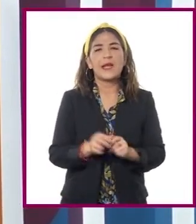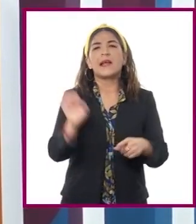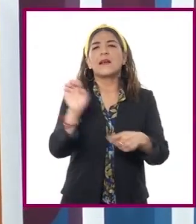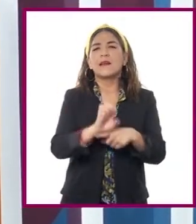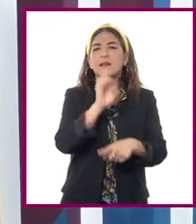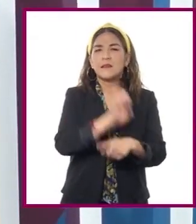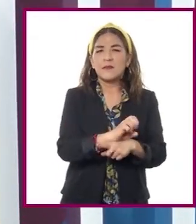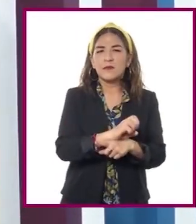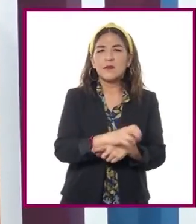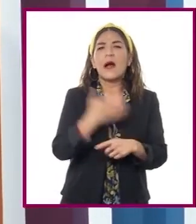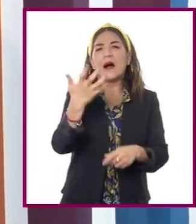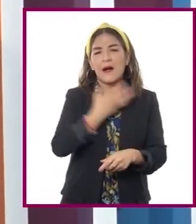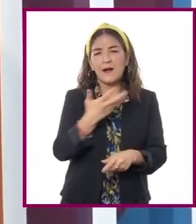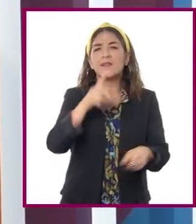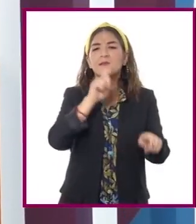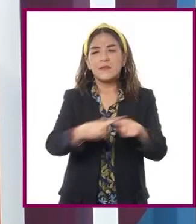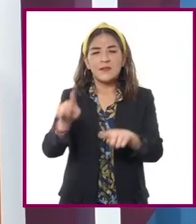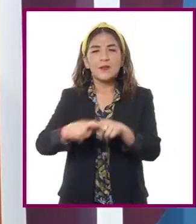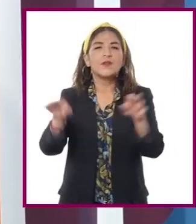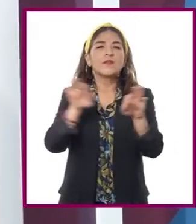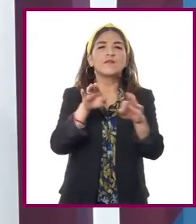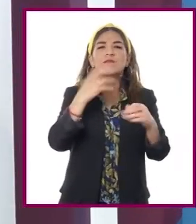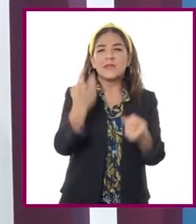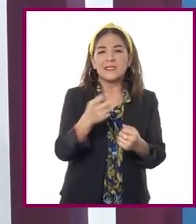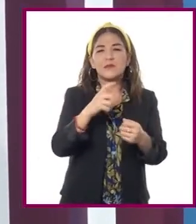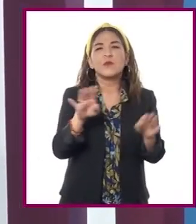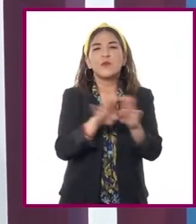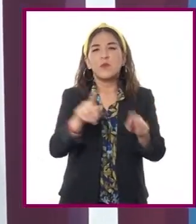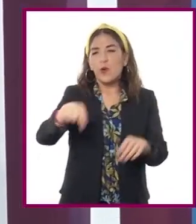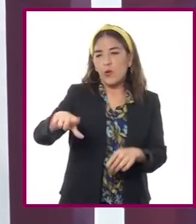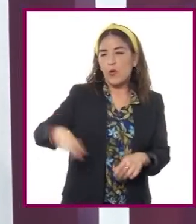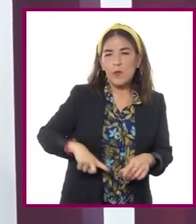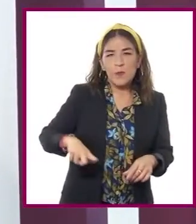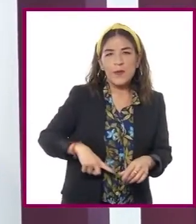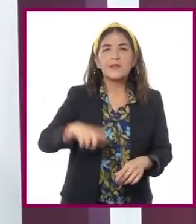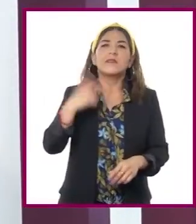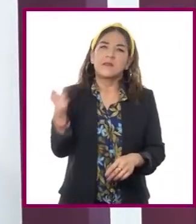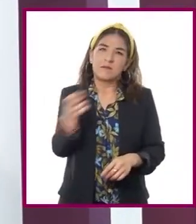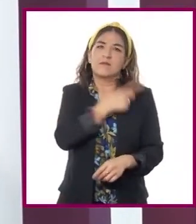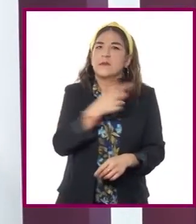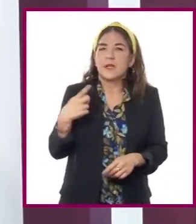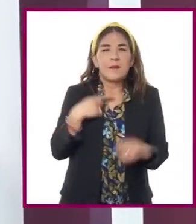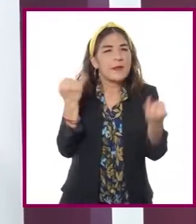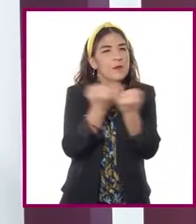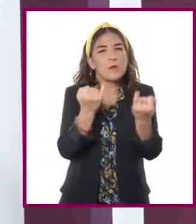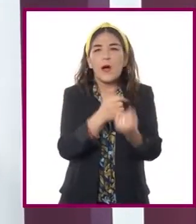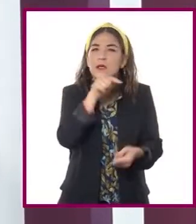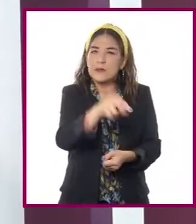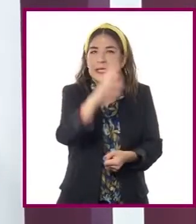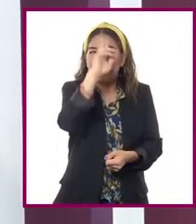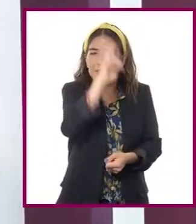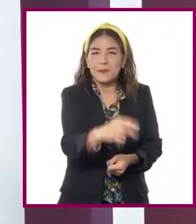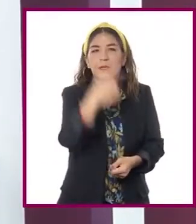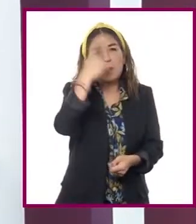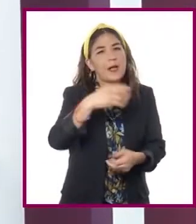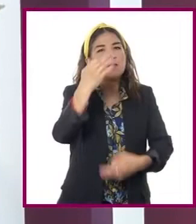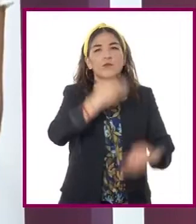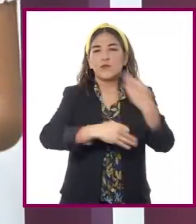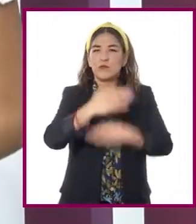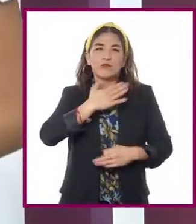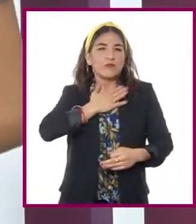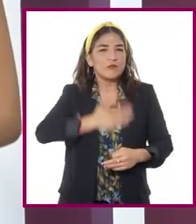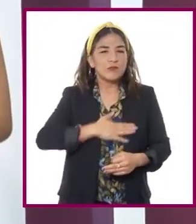Entonces, aunque exista la intervención de particulares, estos deben seguir respetando lo que es justo para las y los